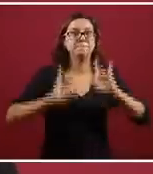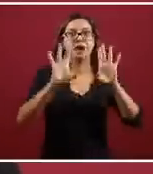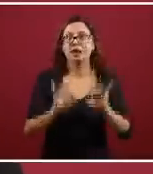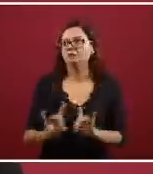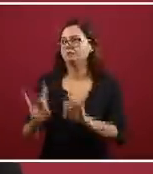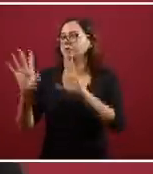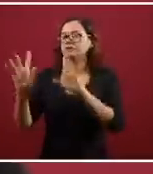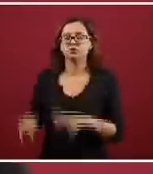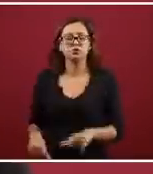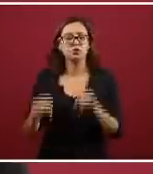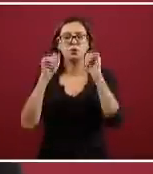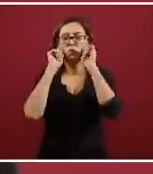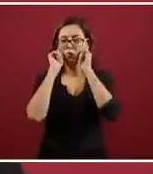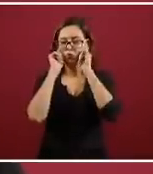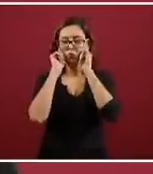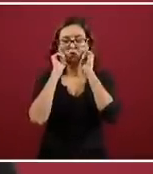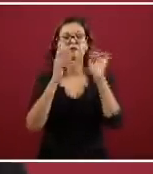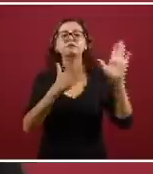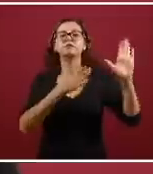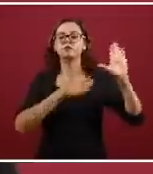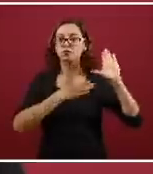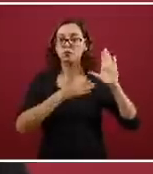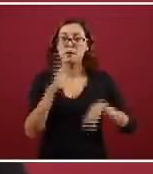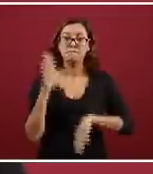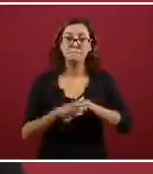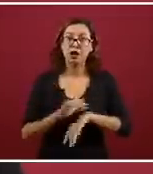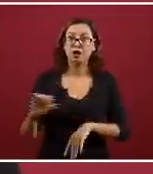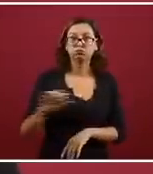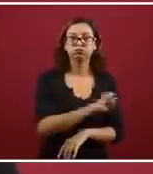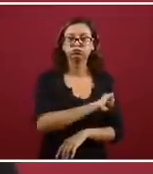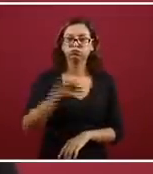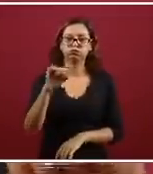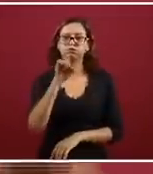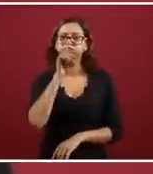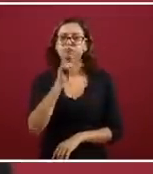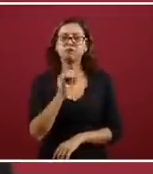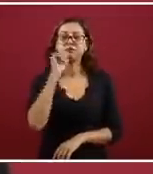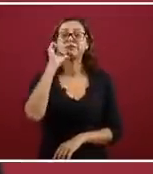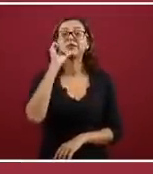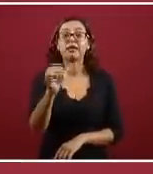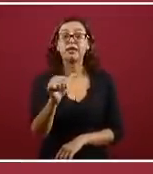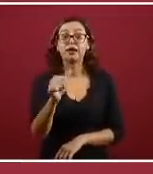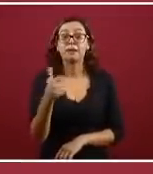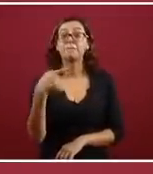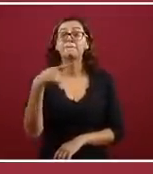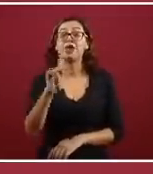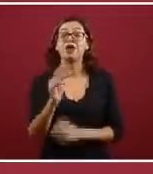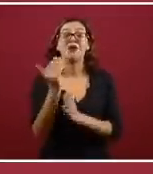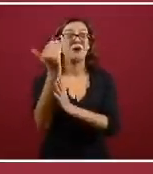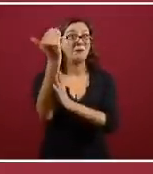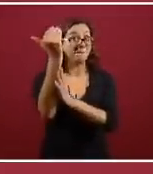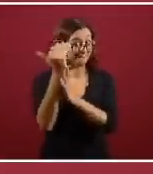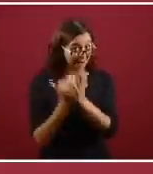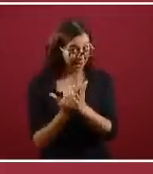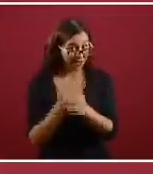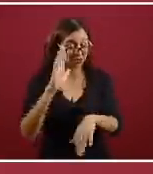circunstancia. Se mantiene el compromiso de que no van a haber aumentos. La reducción va a depender